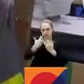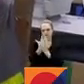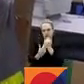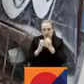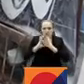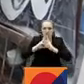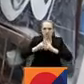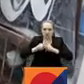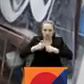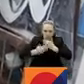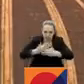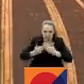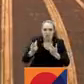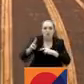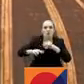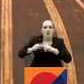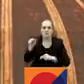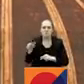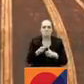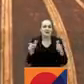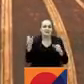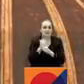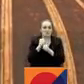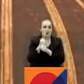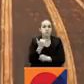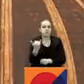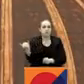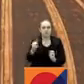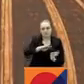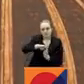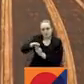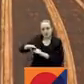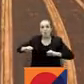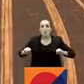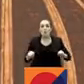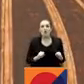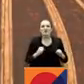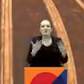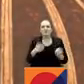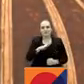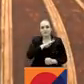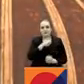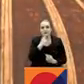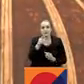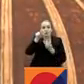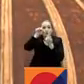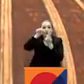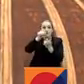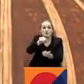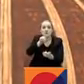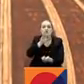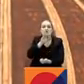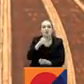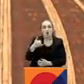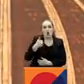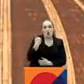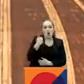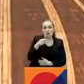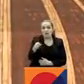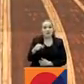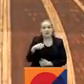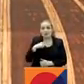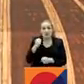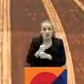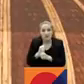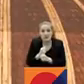manufacturera y la construcción. Y en Bogotá, el distrito anunció la entrega de subsidios para jóvenes que ni estudian ni trabajan.